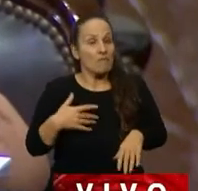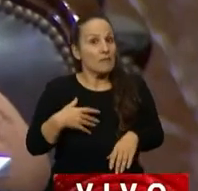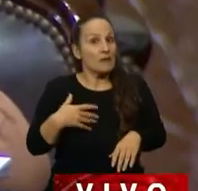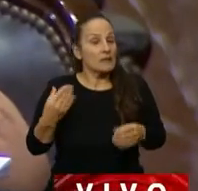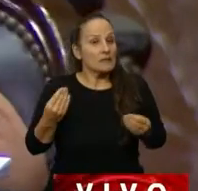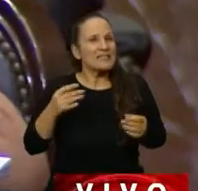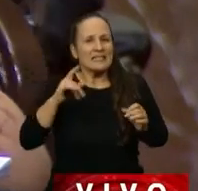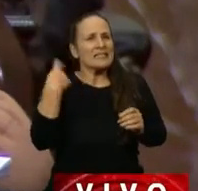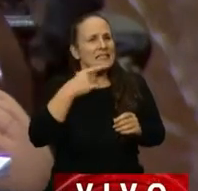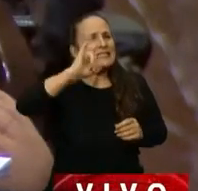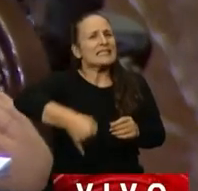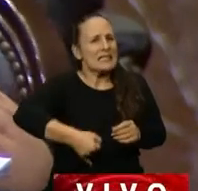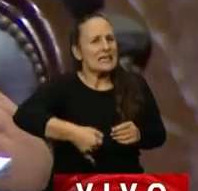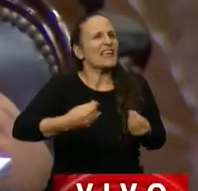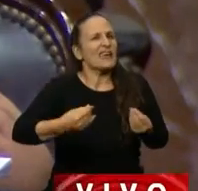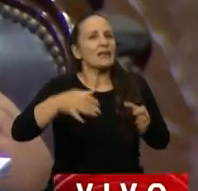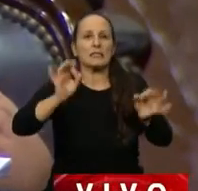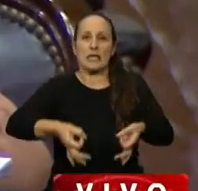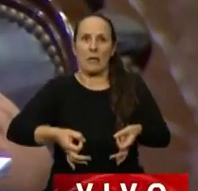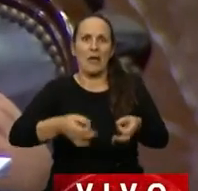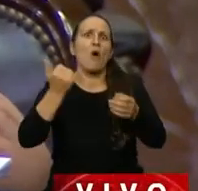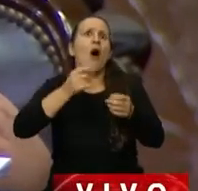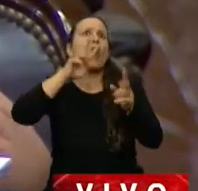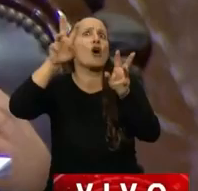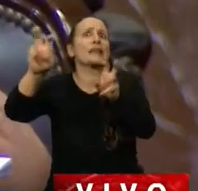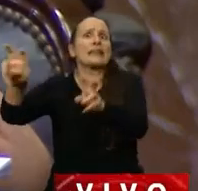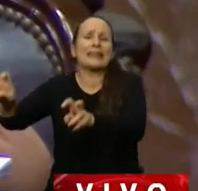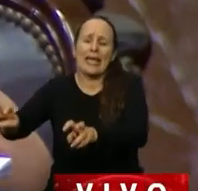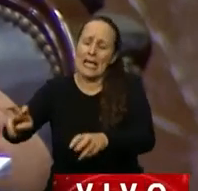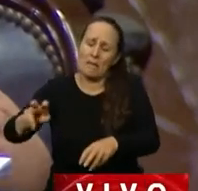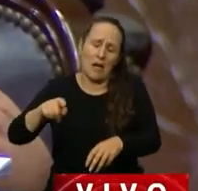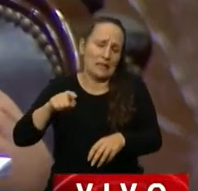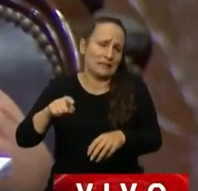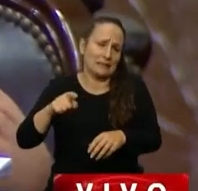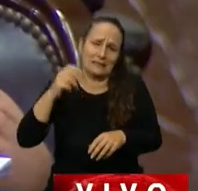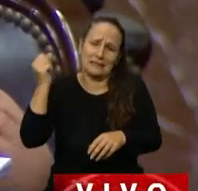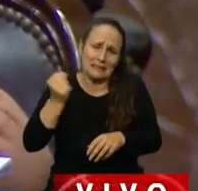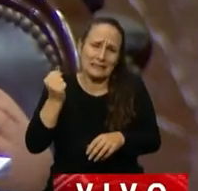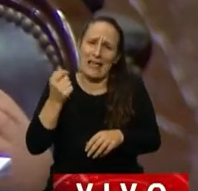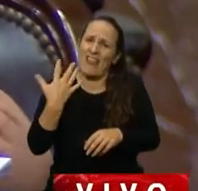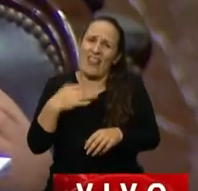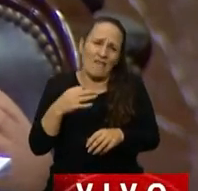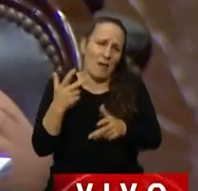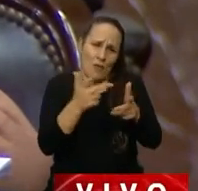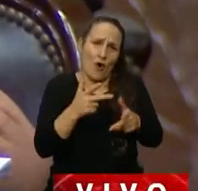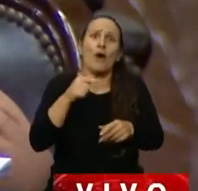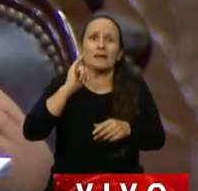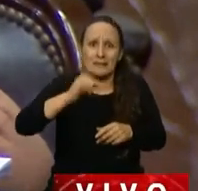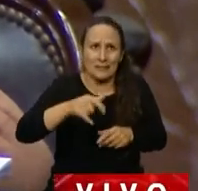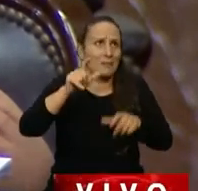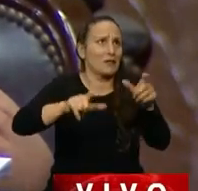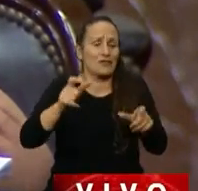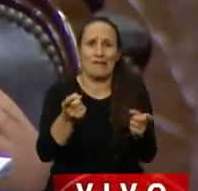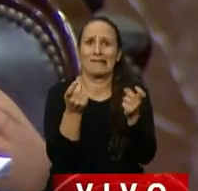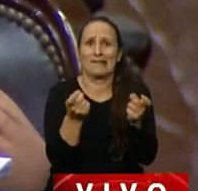Pero sí, sabemos que tenemos temas, muchos temas que se acumulan y que sí le importan a